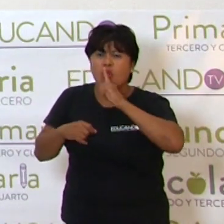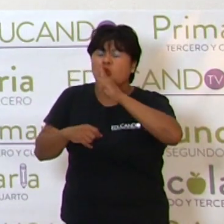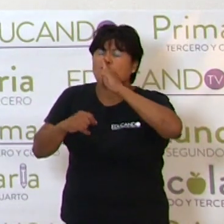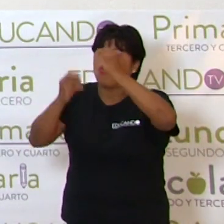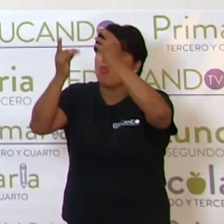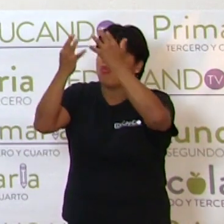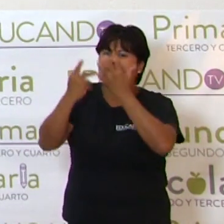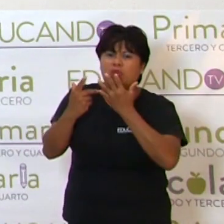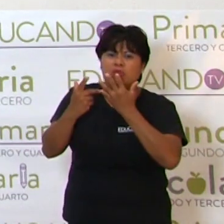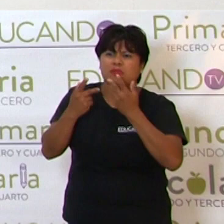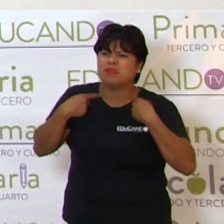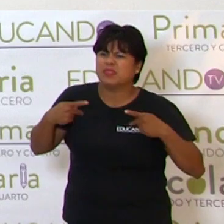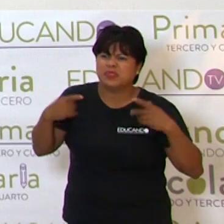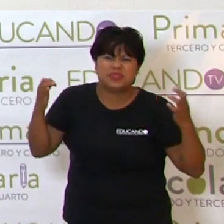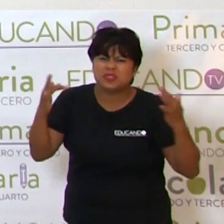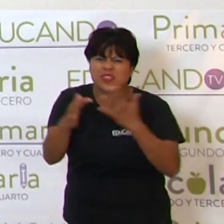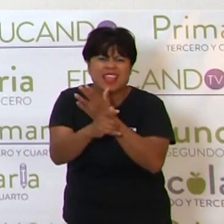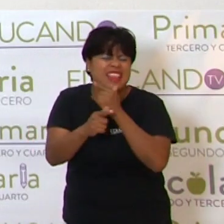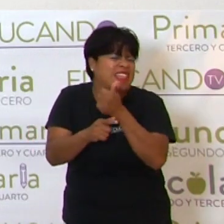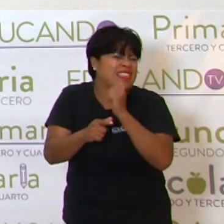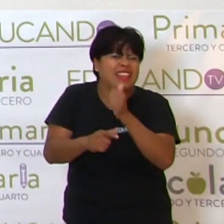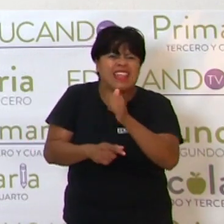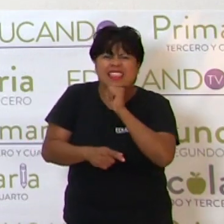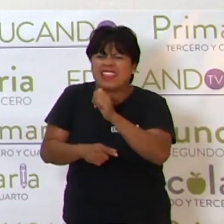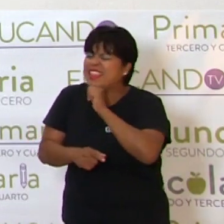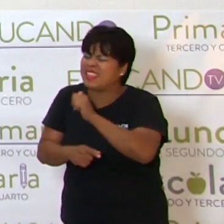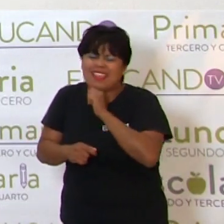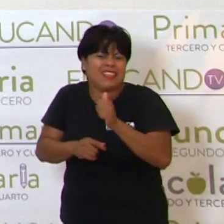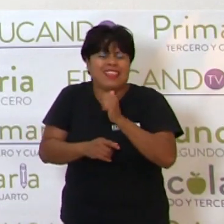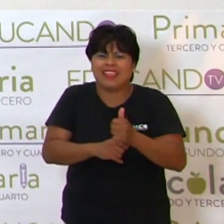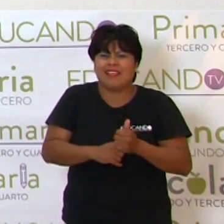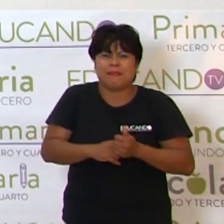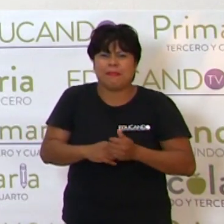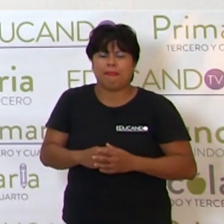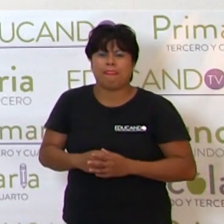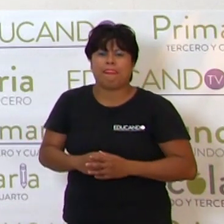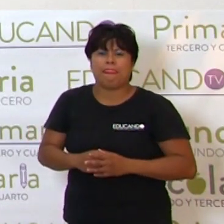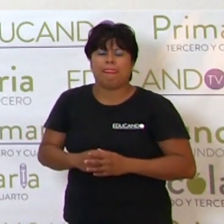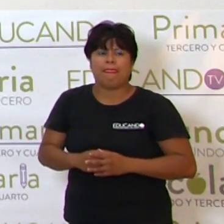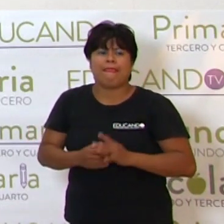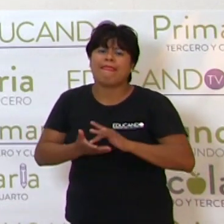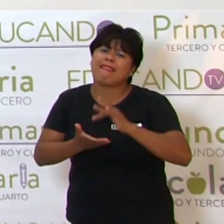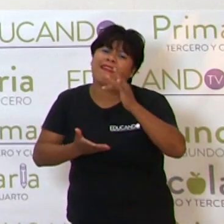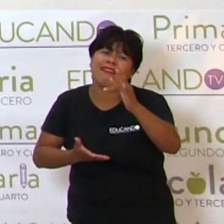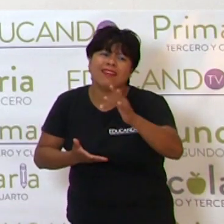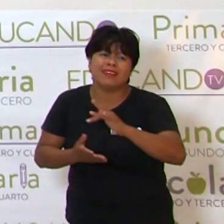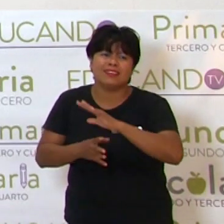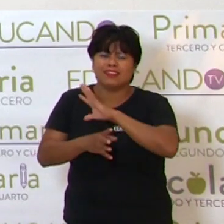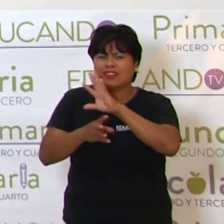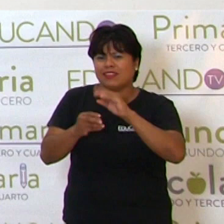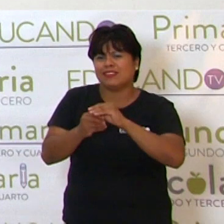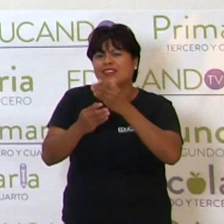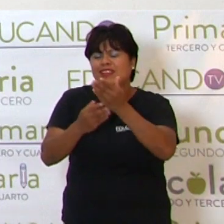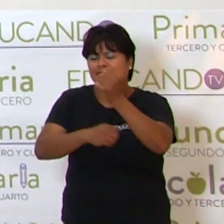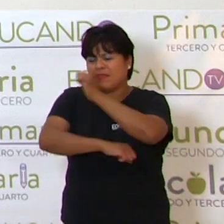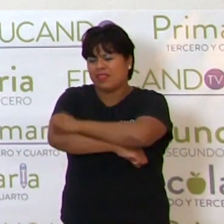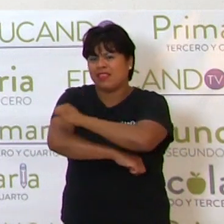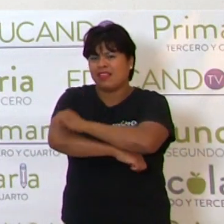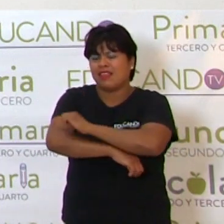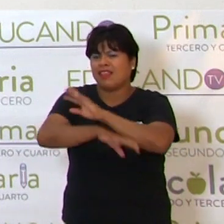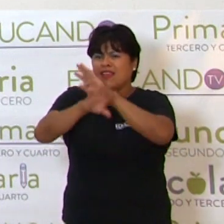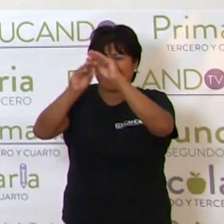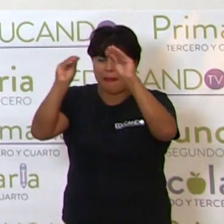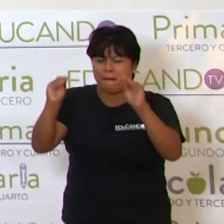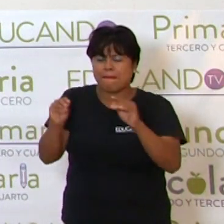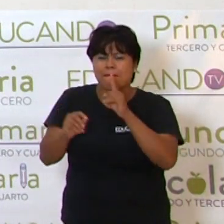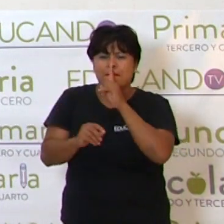luz, ni gente, ni nada, nada de nada. Gracias todo a la ventana aislante.